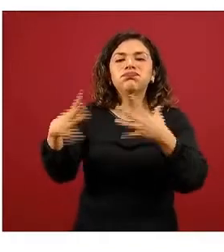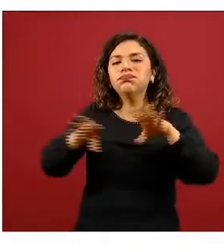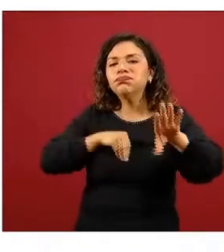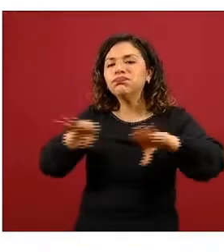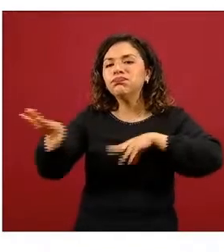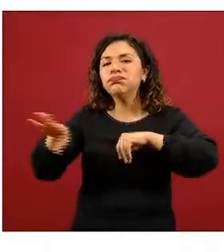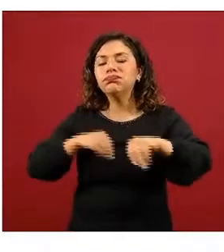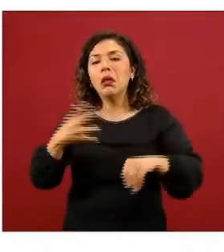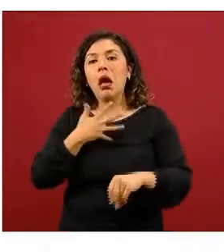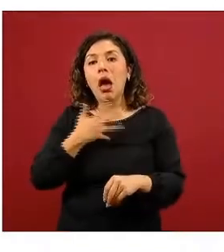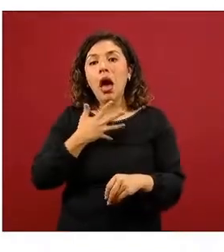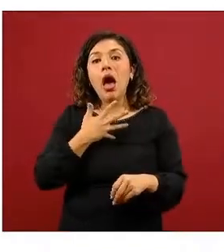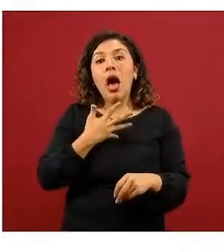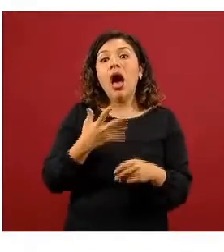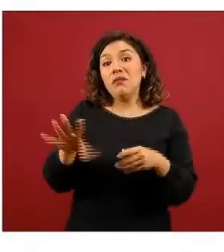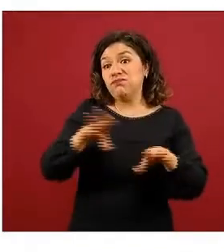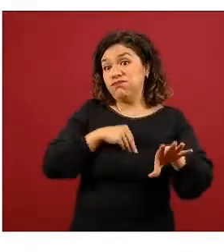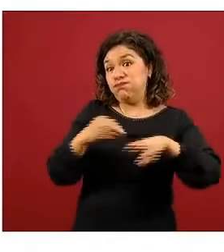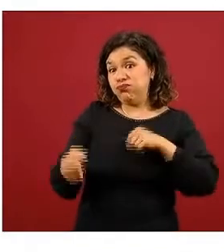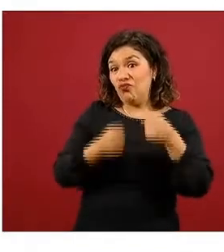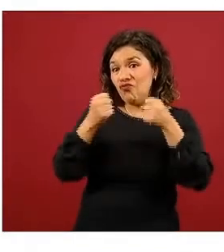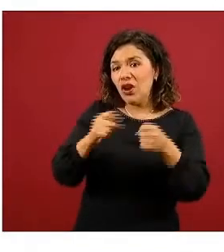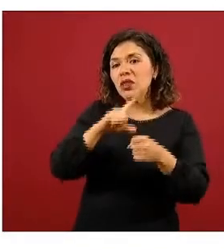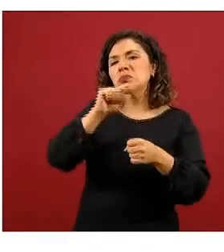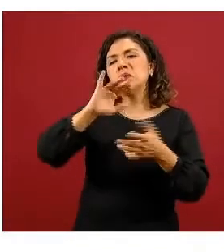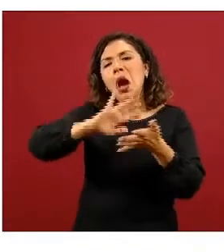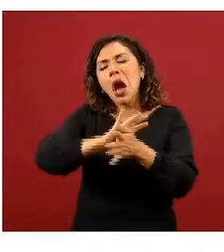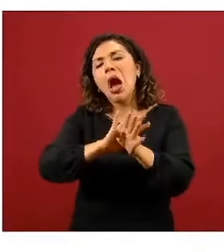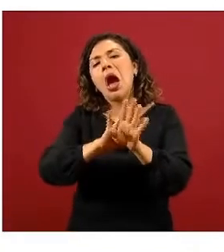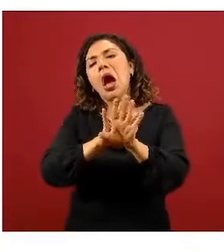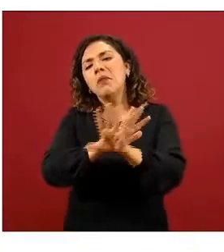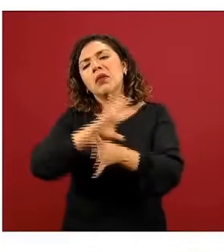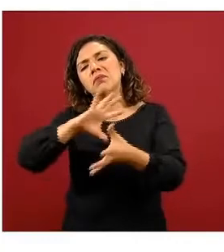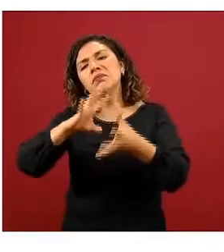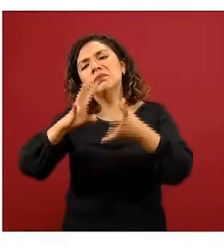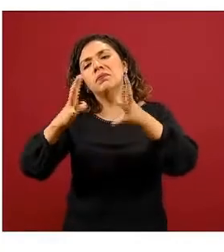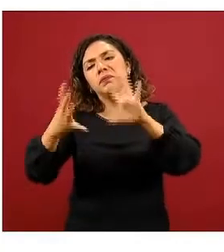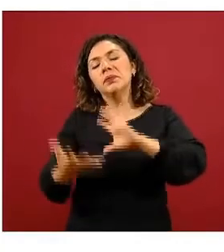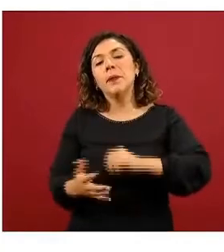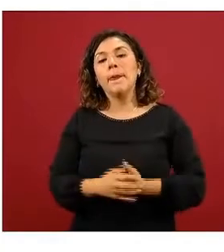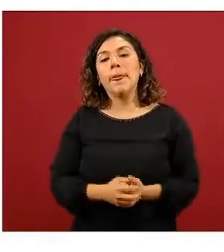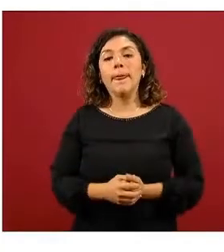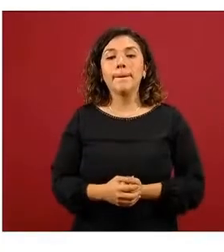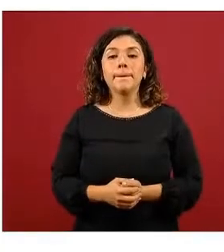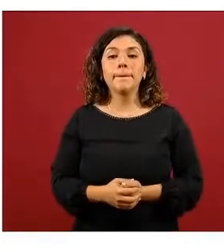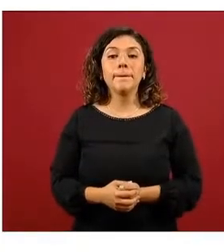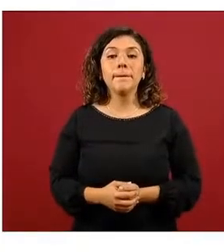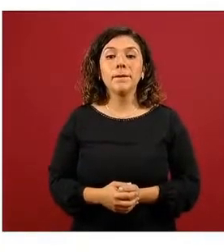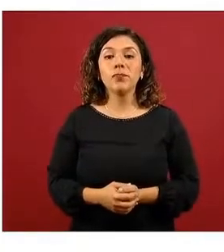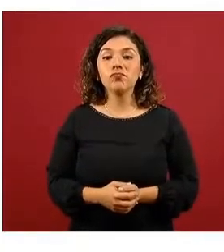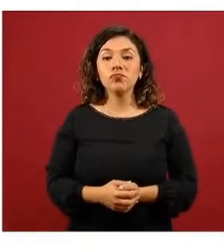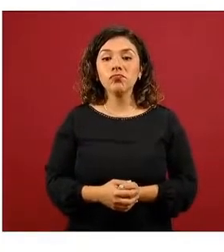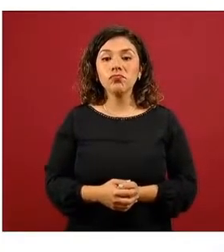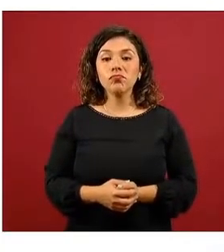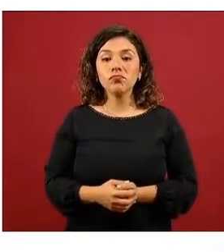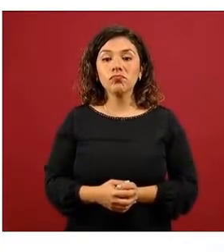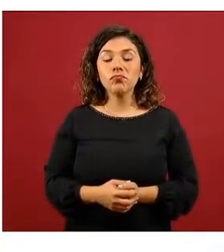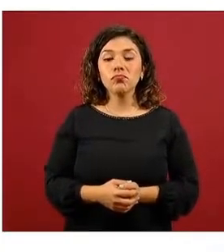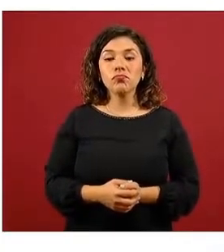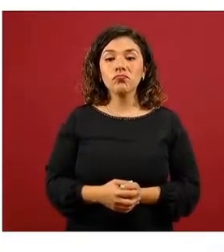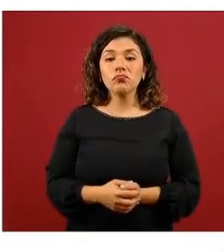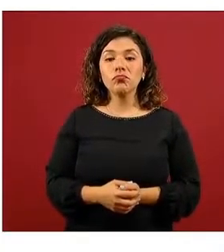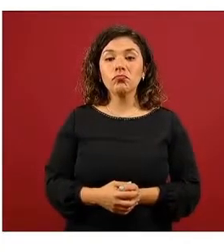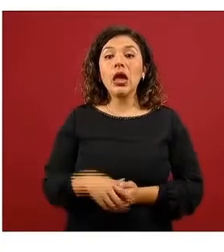en su momento tenían actividad epidémica también y han ido creciendo. No es tampoco